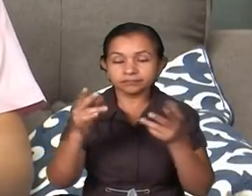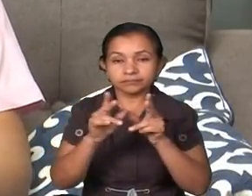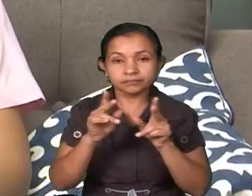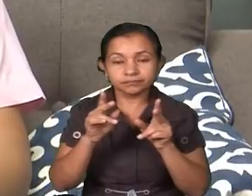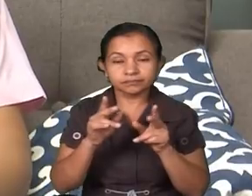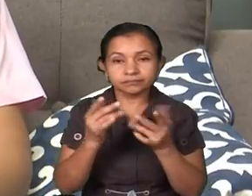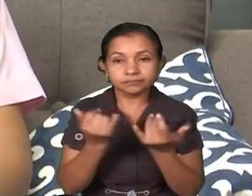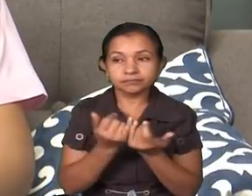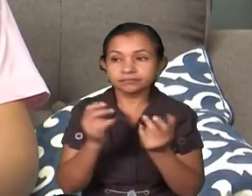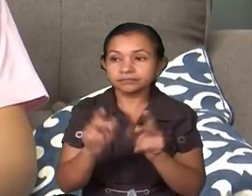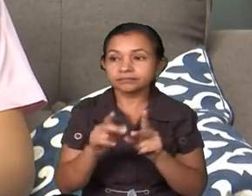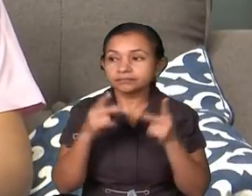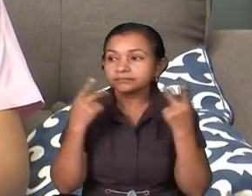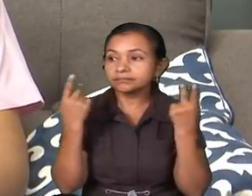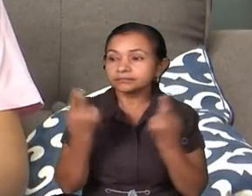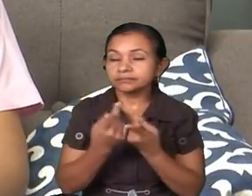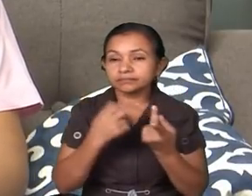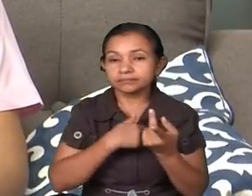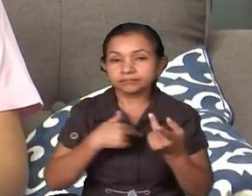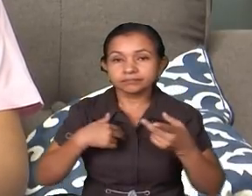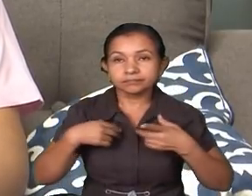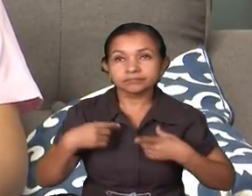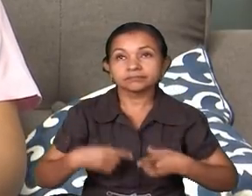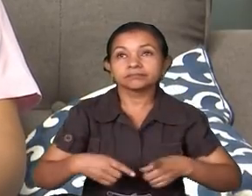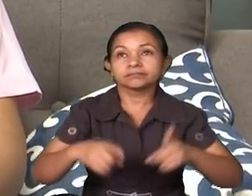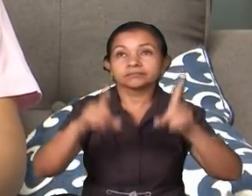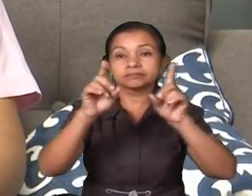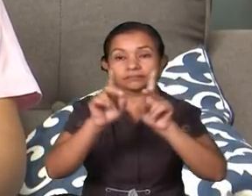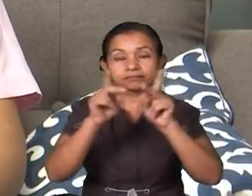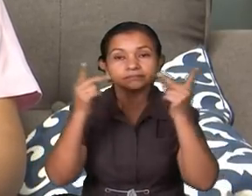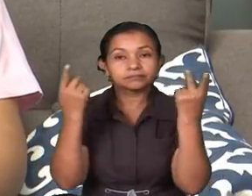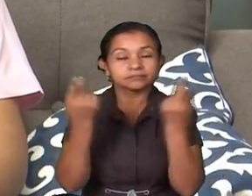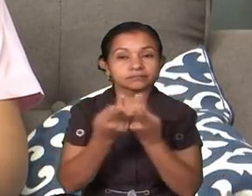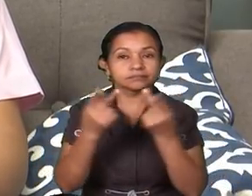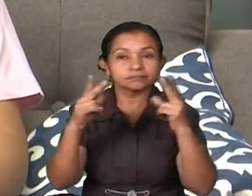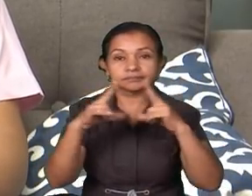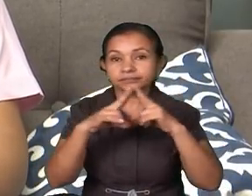y dignificar la vida humana de la población nicaragüense.